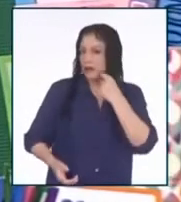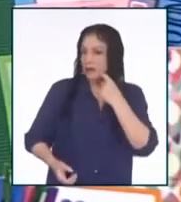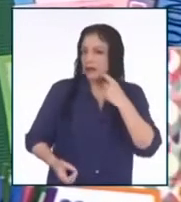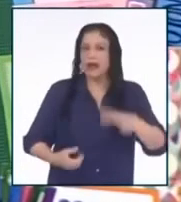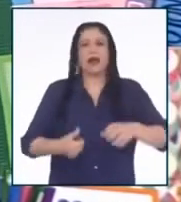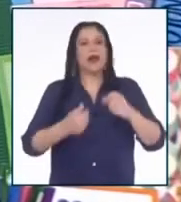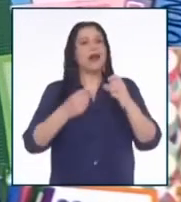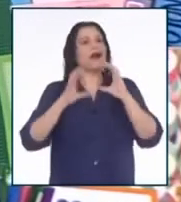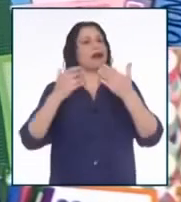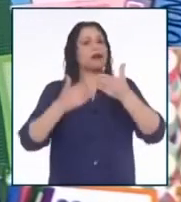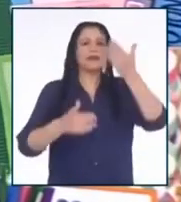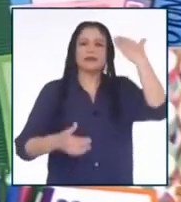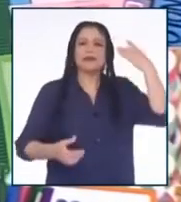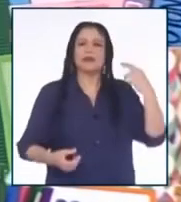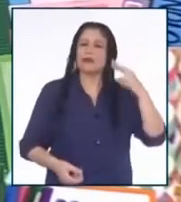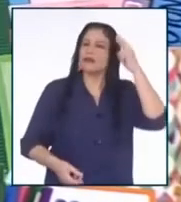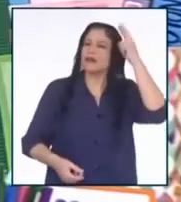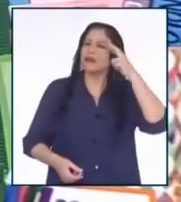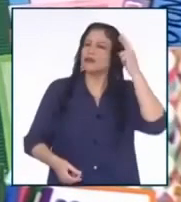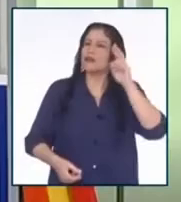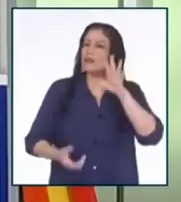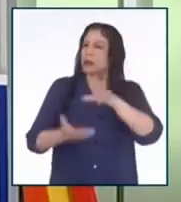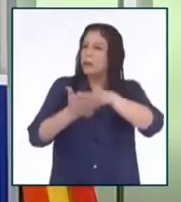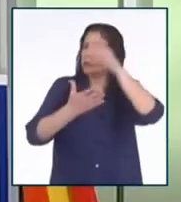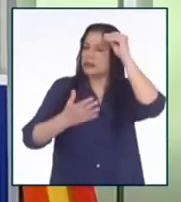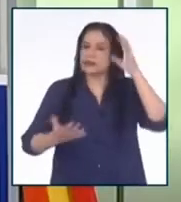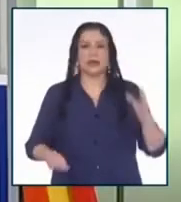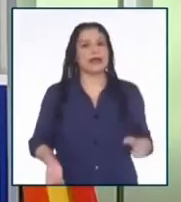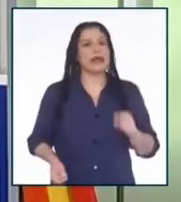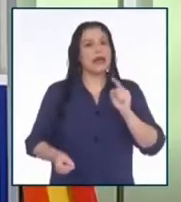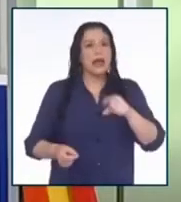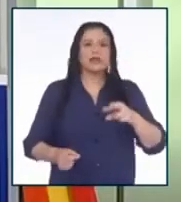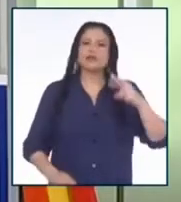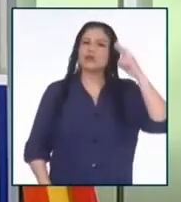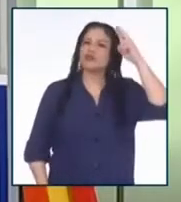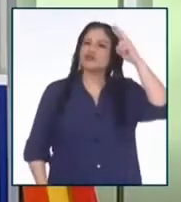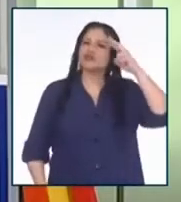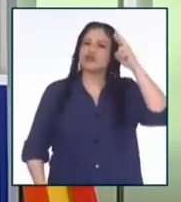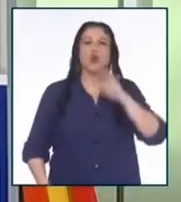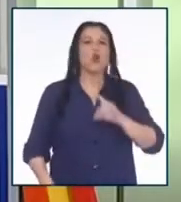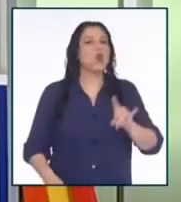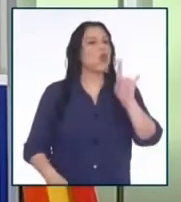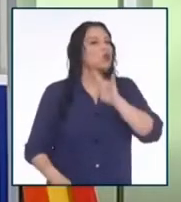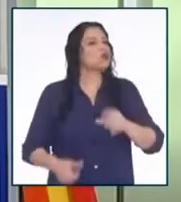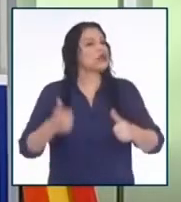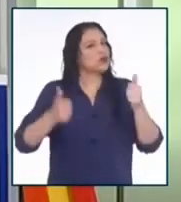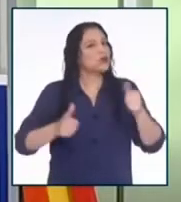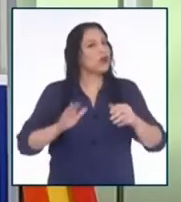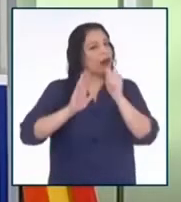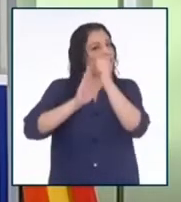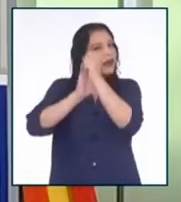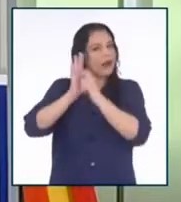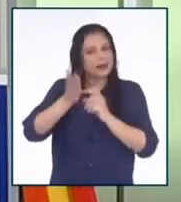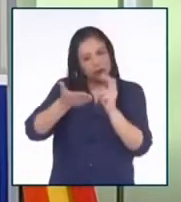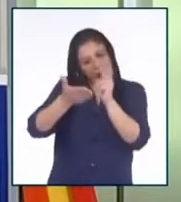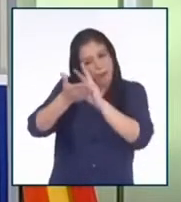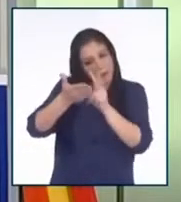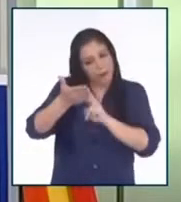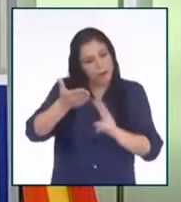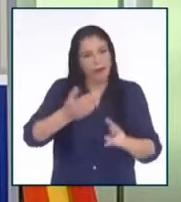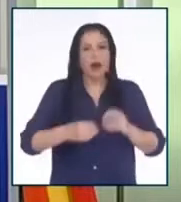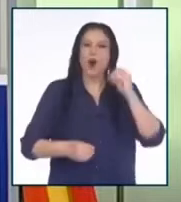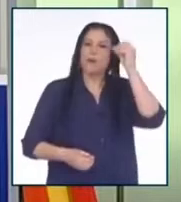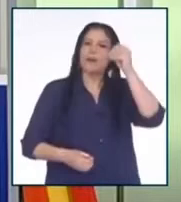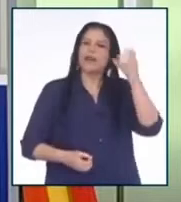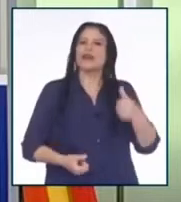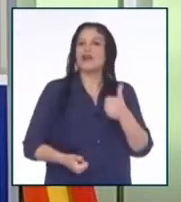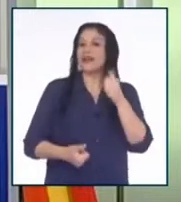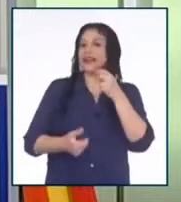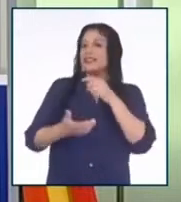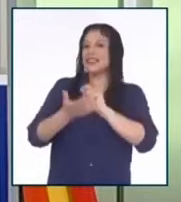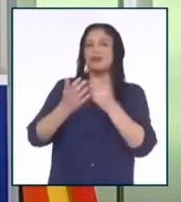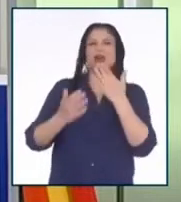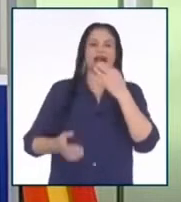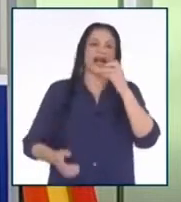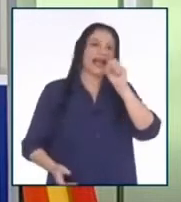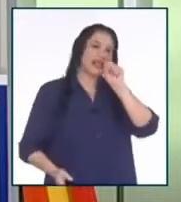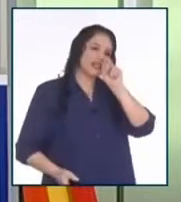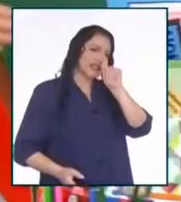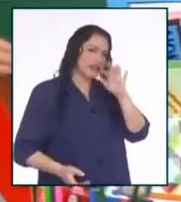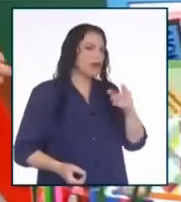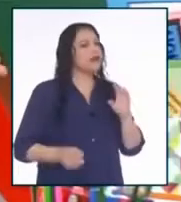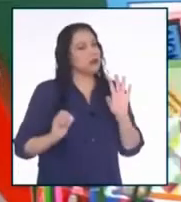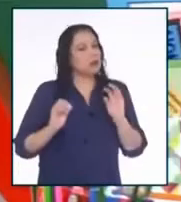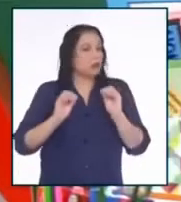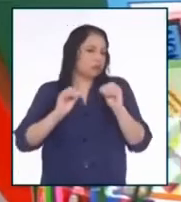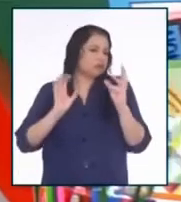anterior reflexionamos sobre nuestros aprendizajes. Esta reflexión la hicimos utilizando el artículo de opinión que escribió nuestra querida Stephanie. A modo de ejemplo,